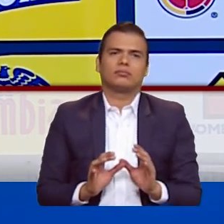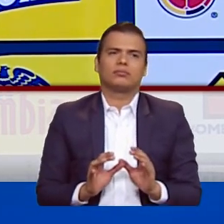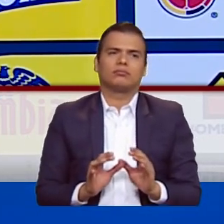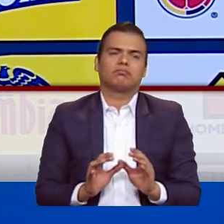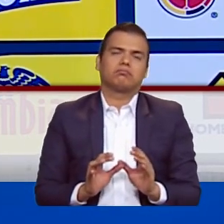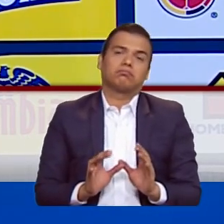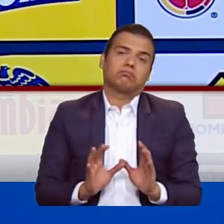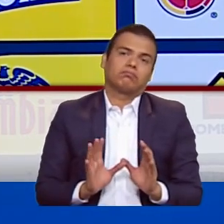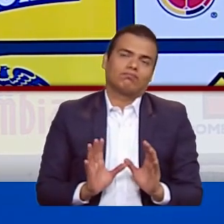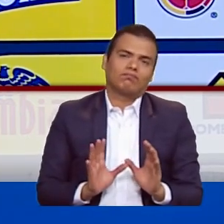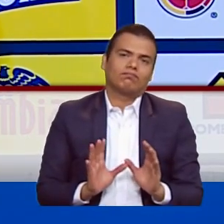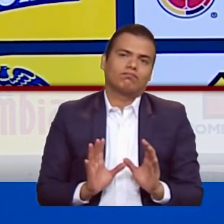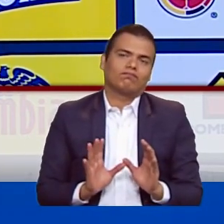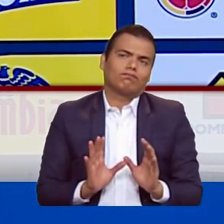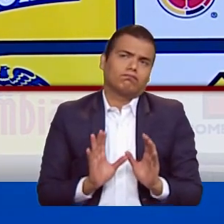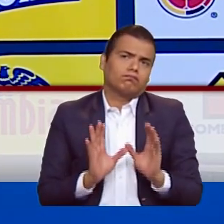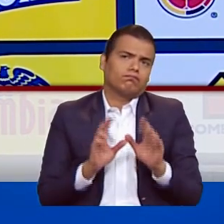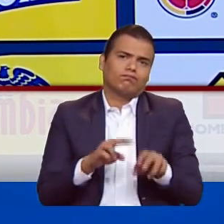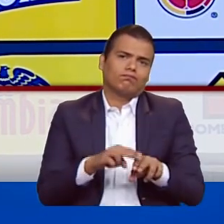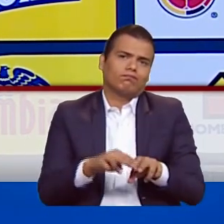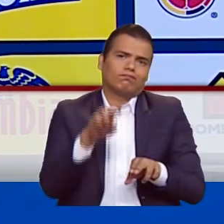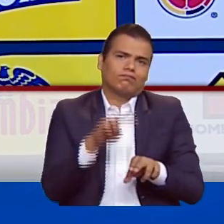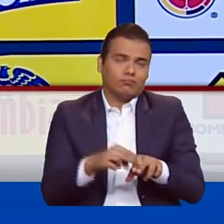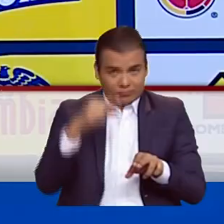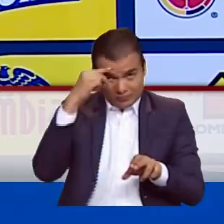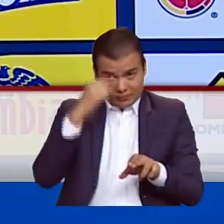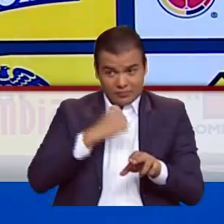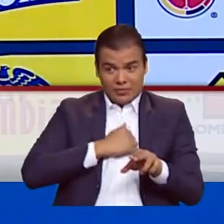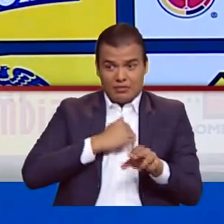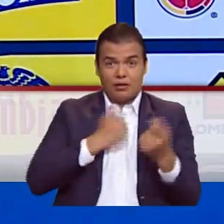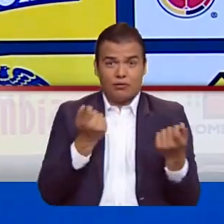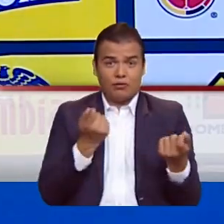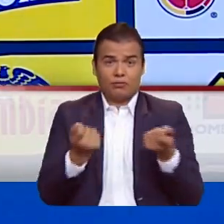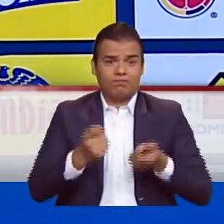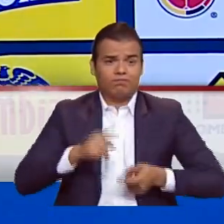Pero esa es una realidad que no es posible